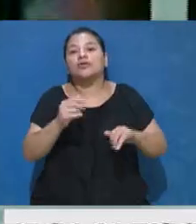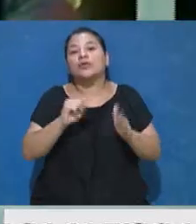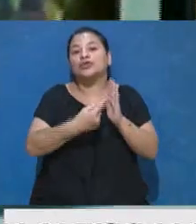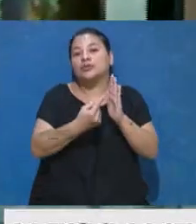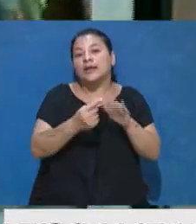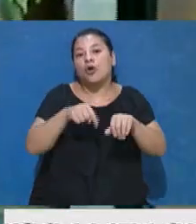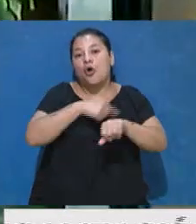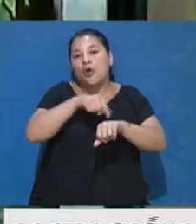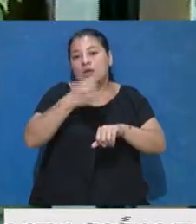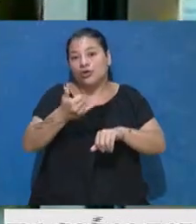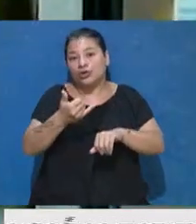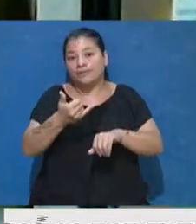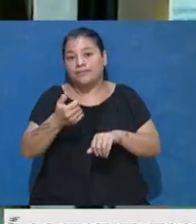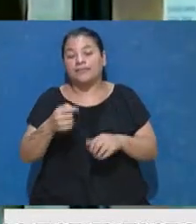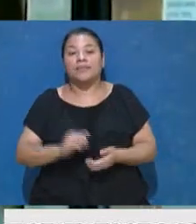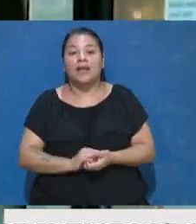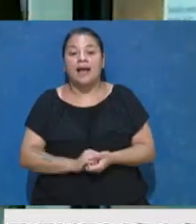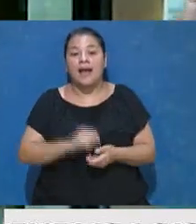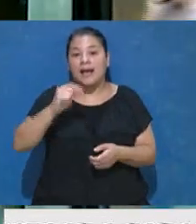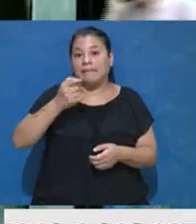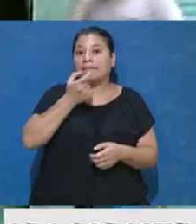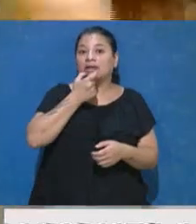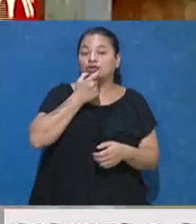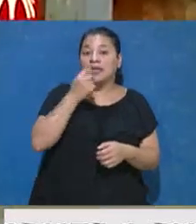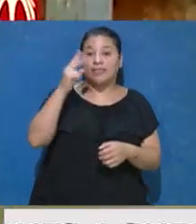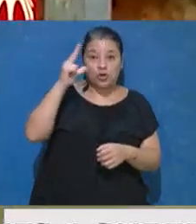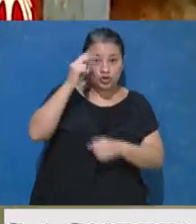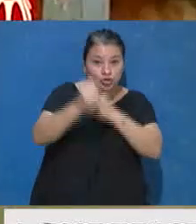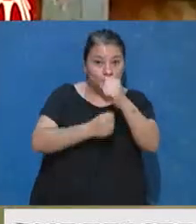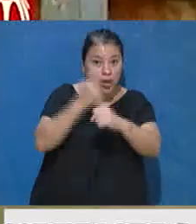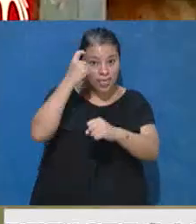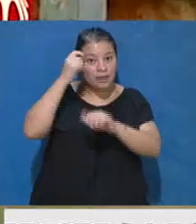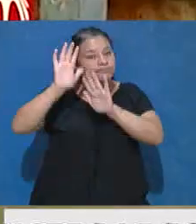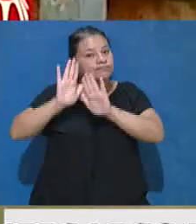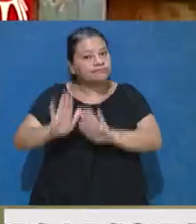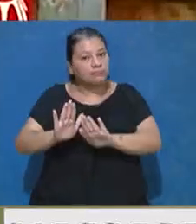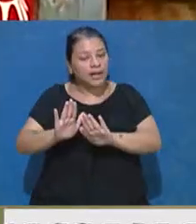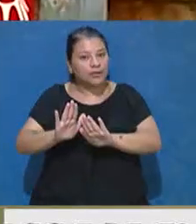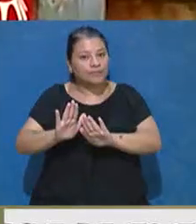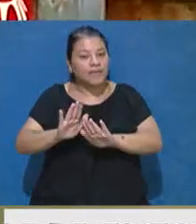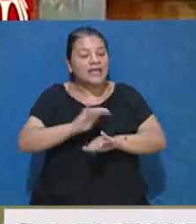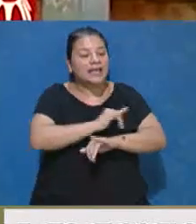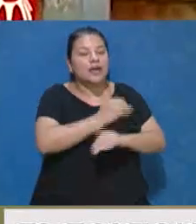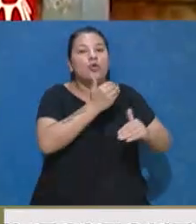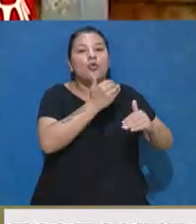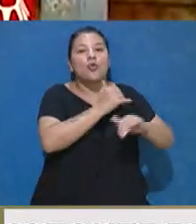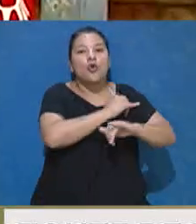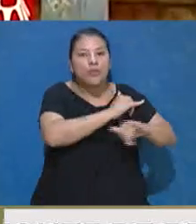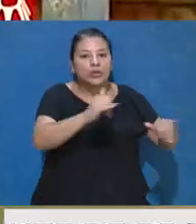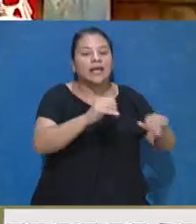en el interior del país son las dos primeras horas de 8 a 10 y en el comunicado que ha emitido nuestro